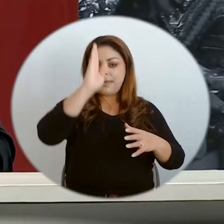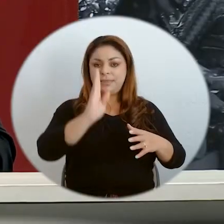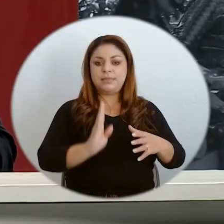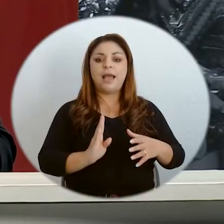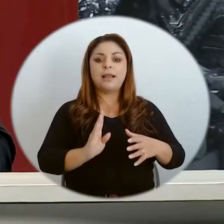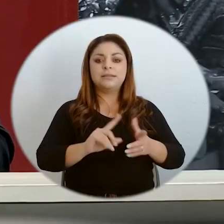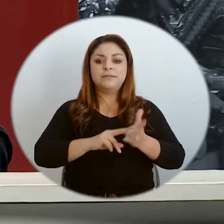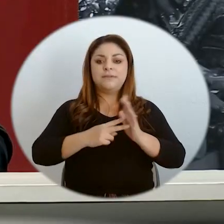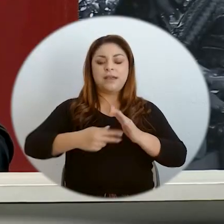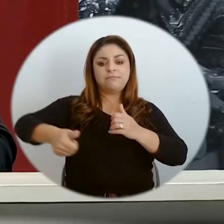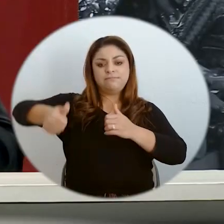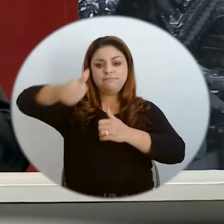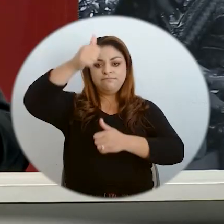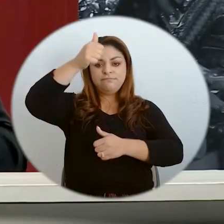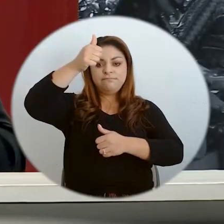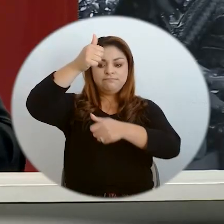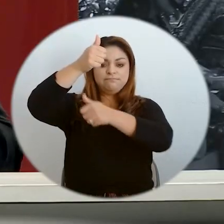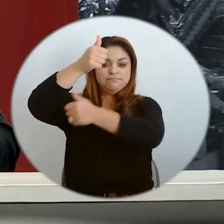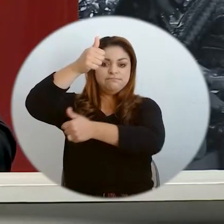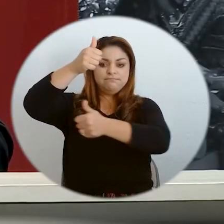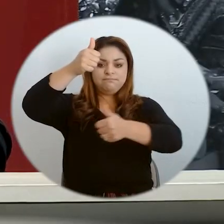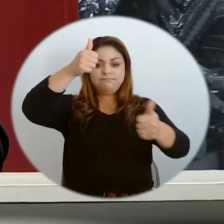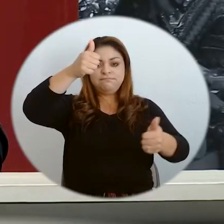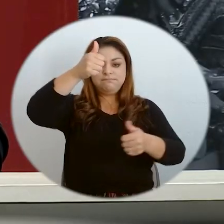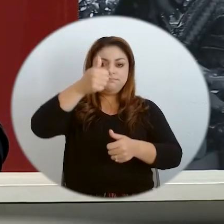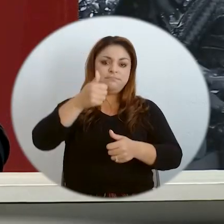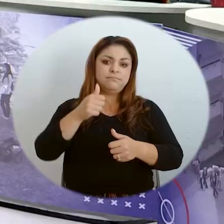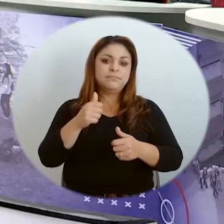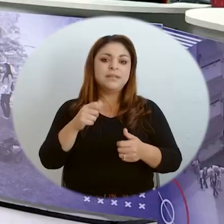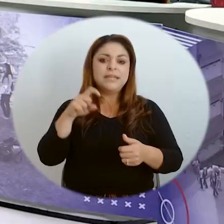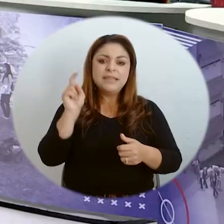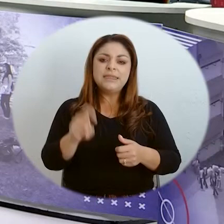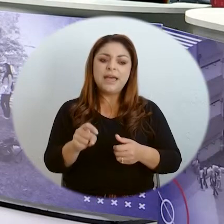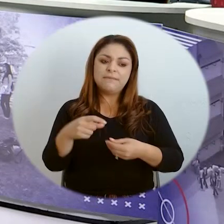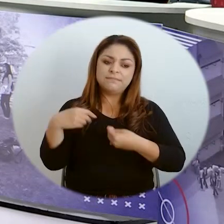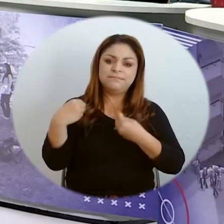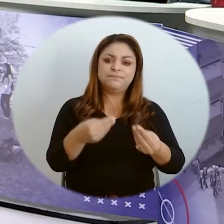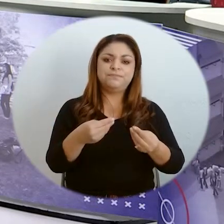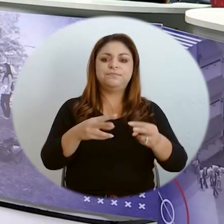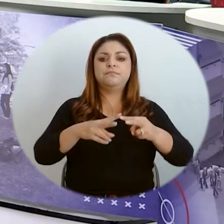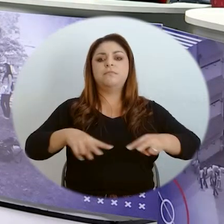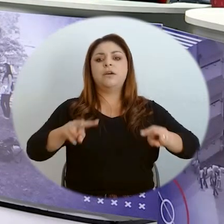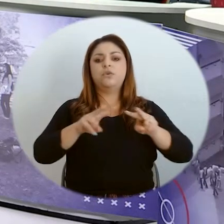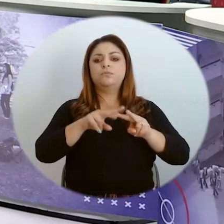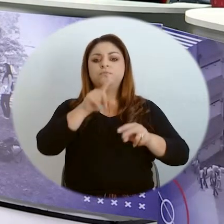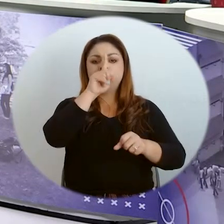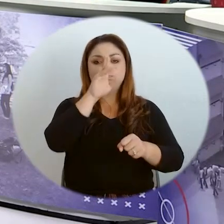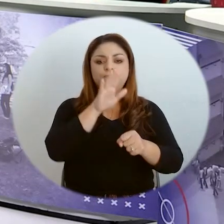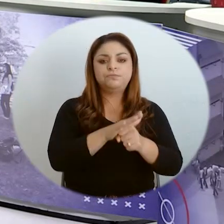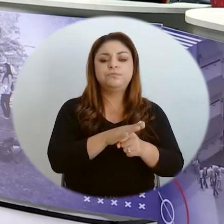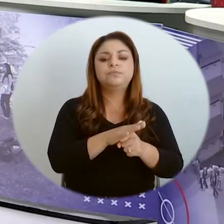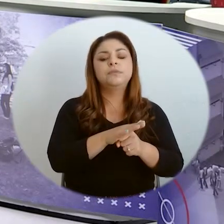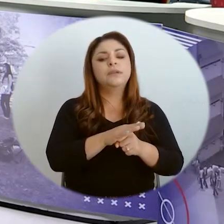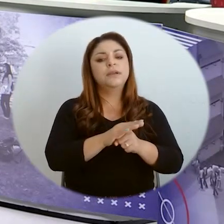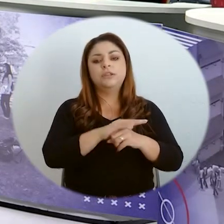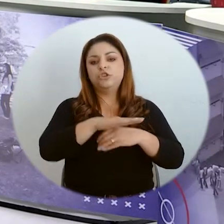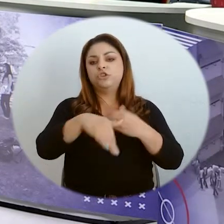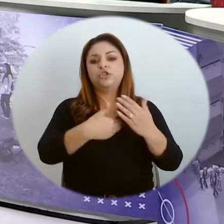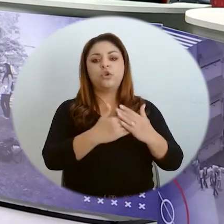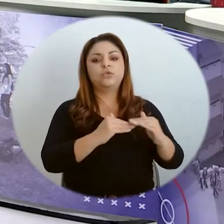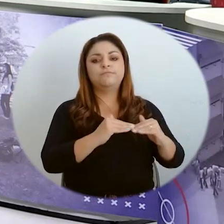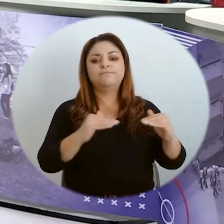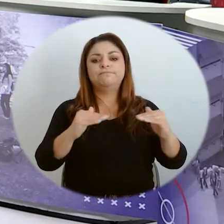imponen la preeminencia de ciertos valores que deben ser cumplidos en todos los ámbitos o en todos los estratos de la